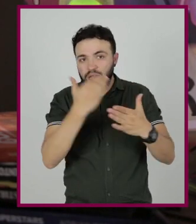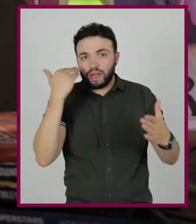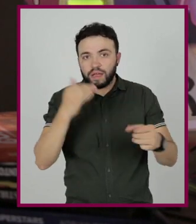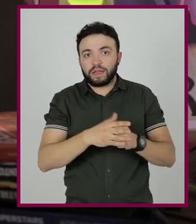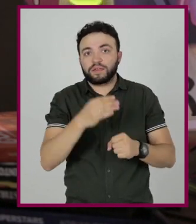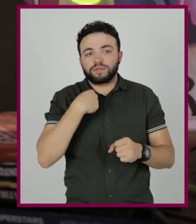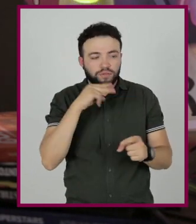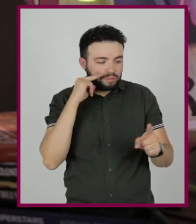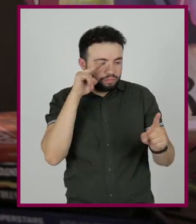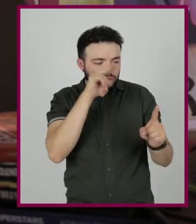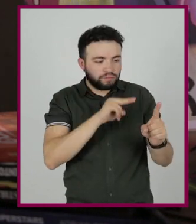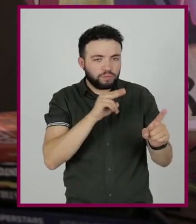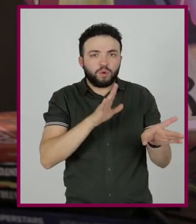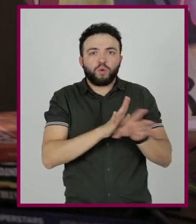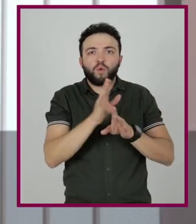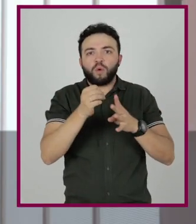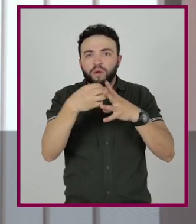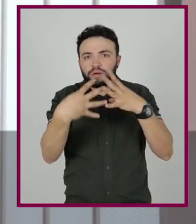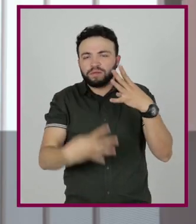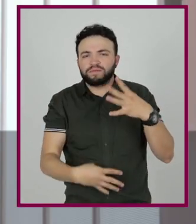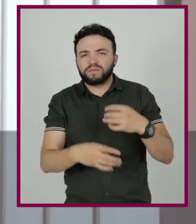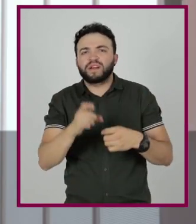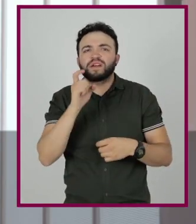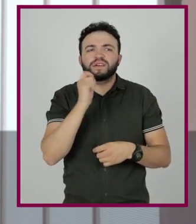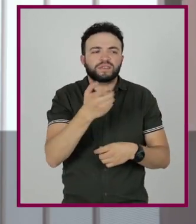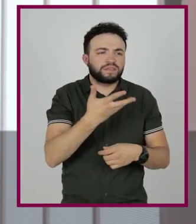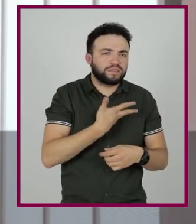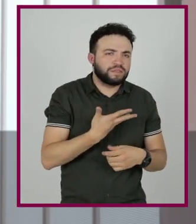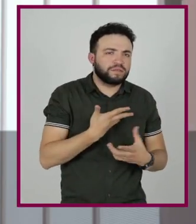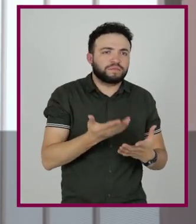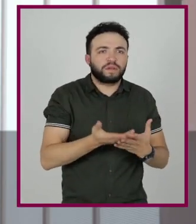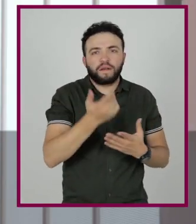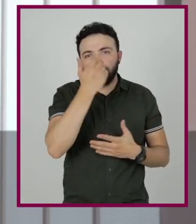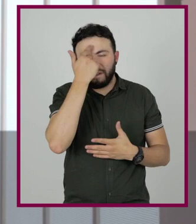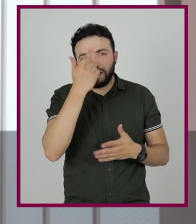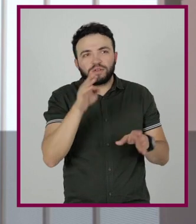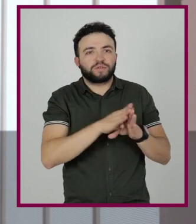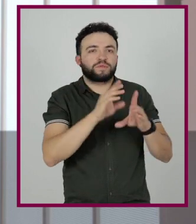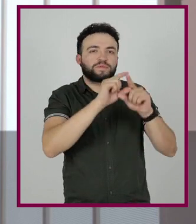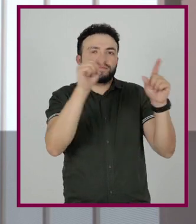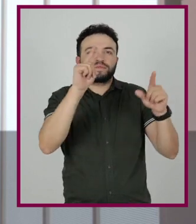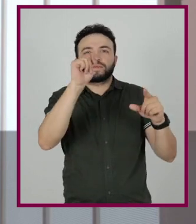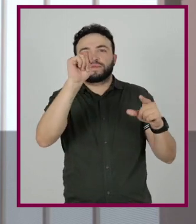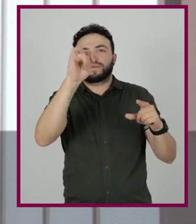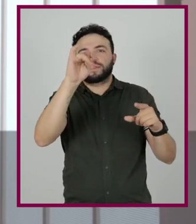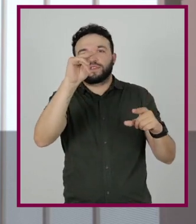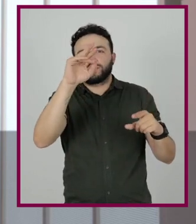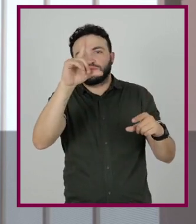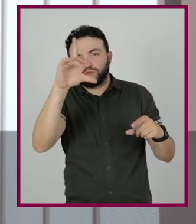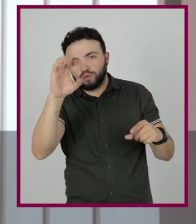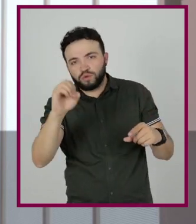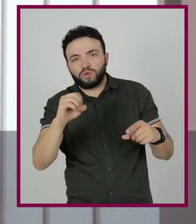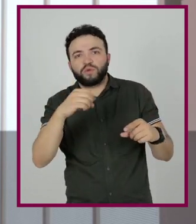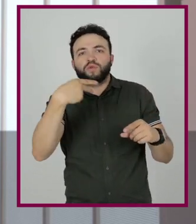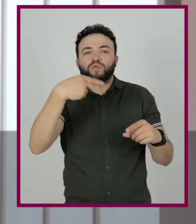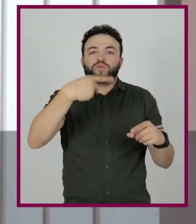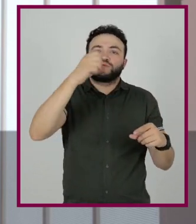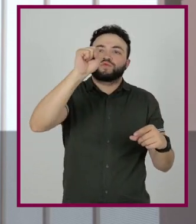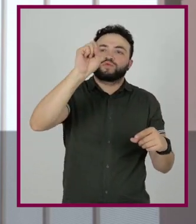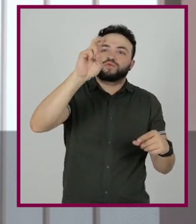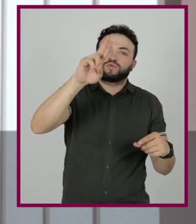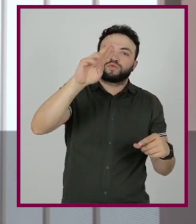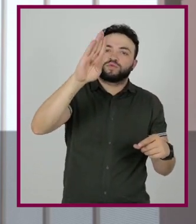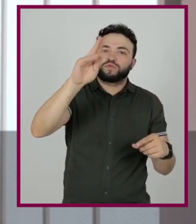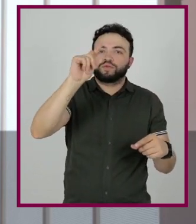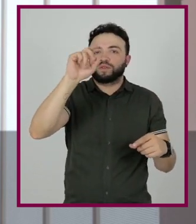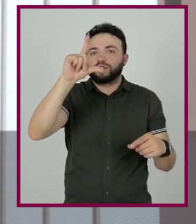y así ir observando su estructura. ¿Qué es lo que se identifica? Pues fácil. Títulos, subtítulos, imágenes, gráficos.